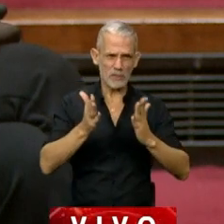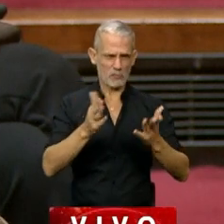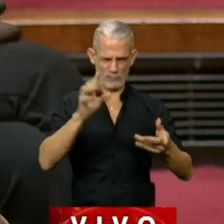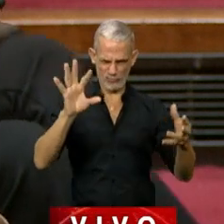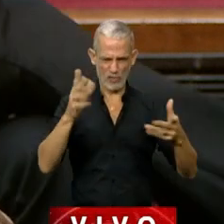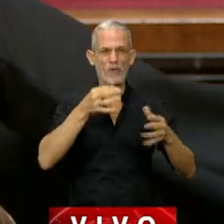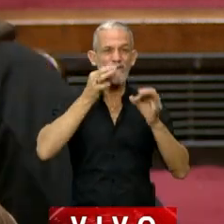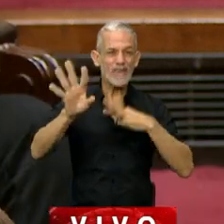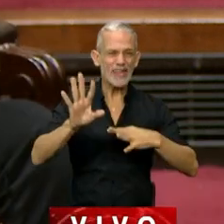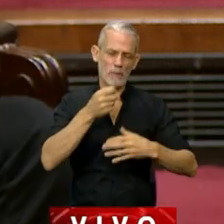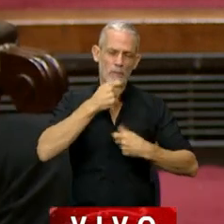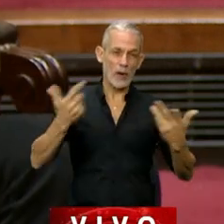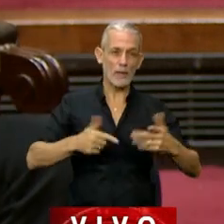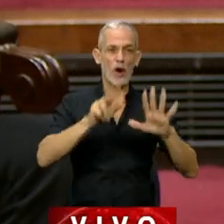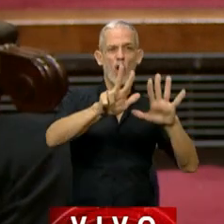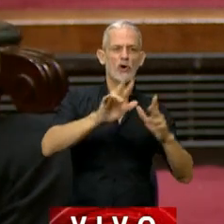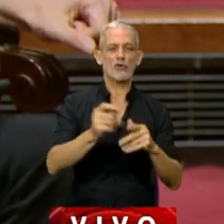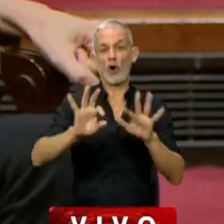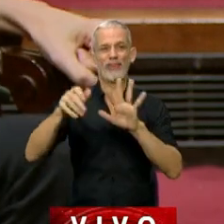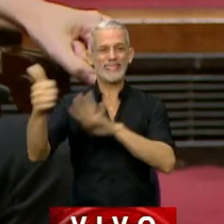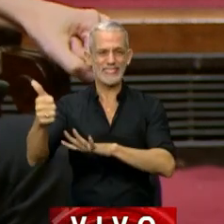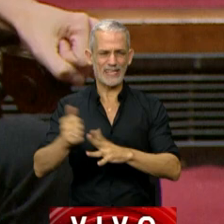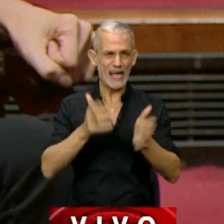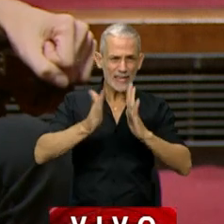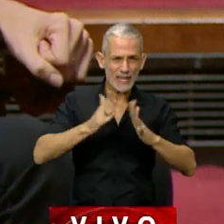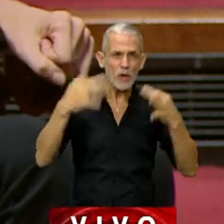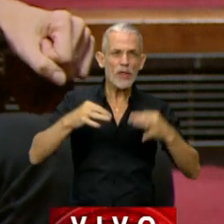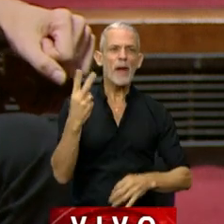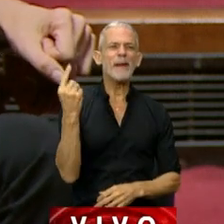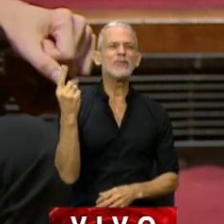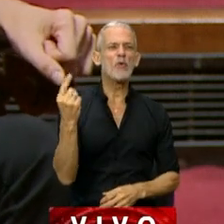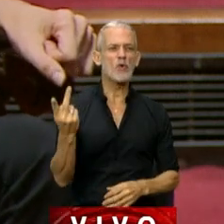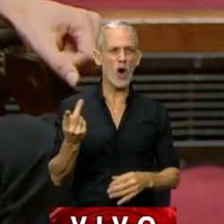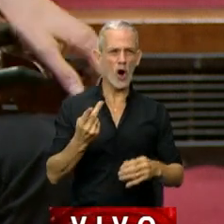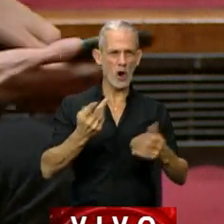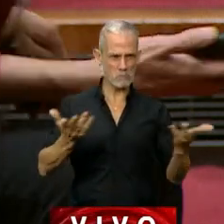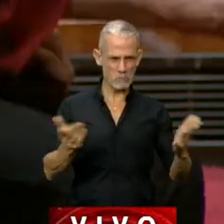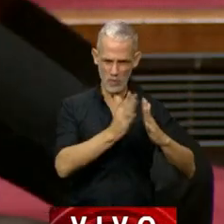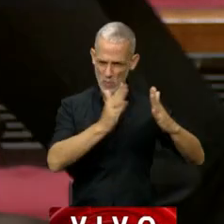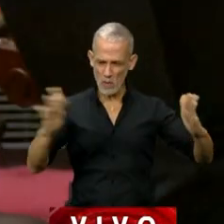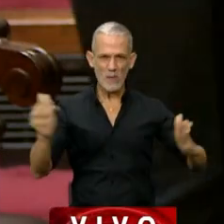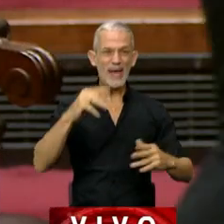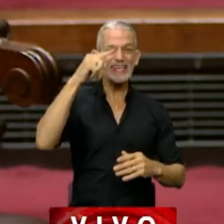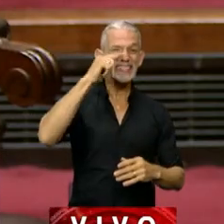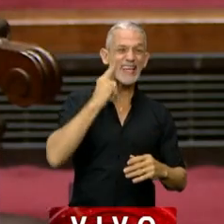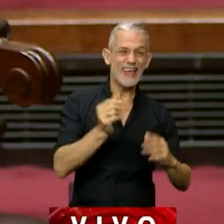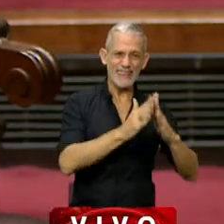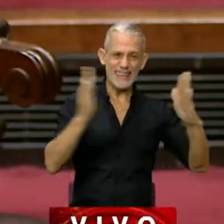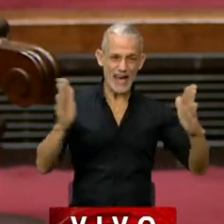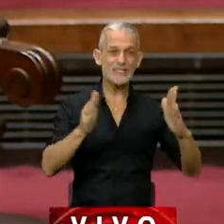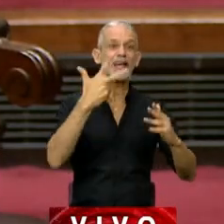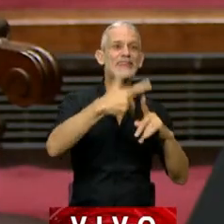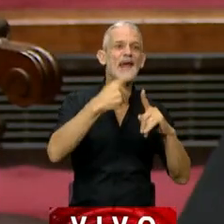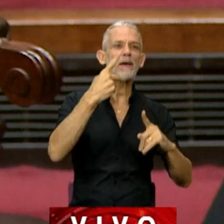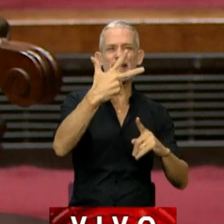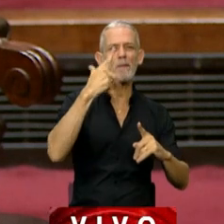Entonces nos venden de a 8, de a 16, cuando el tratamiento es de 21 comprimidos, porque hay que tomarlo 7 días, a 3 comprimidos por